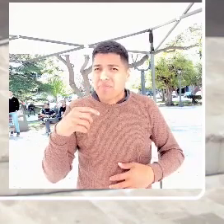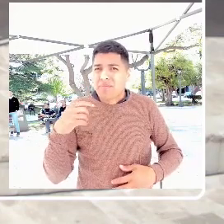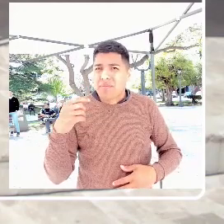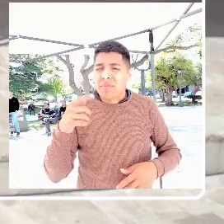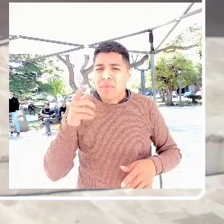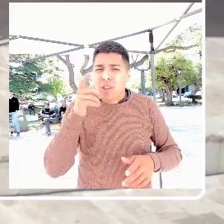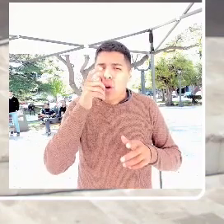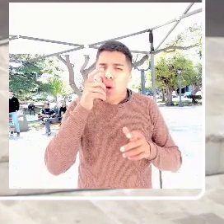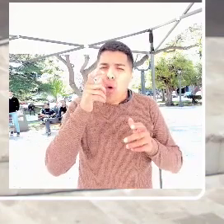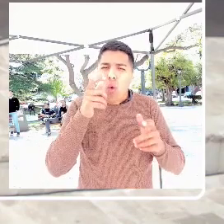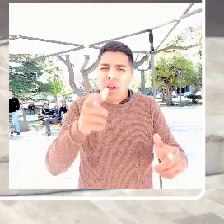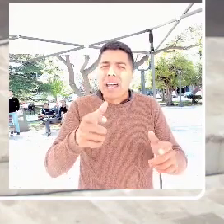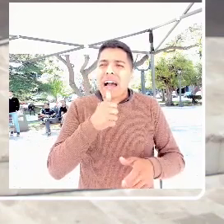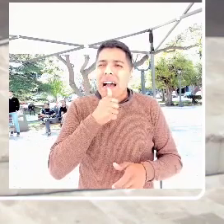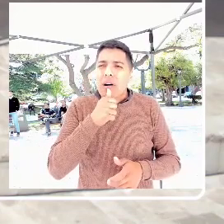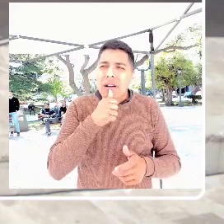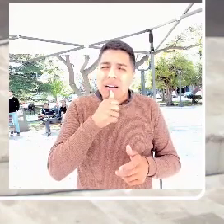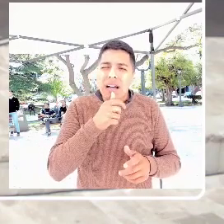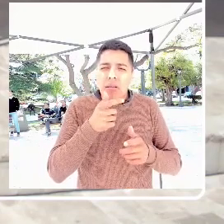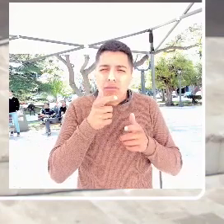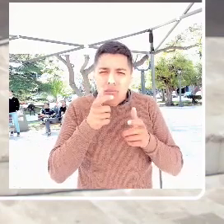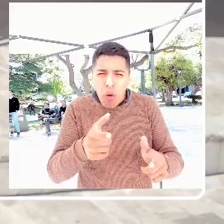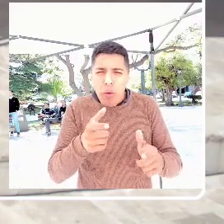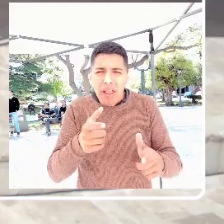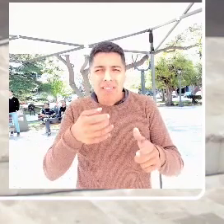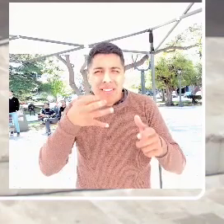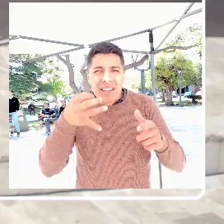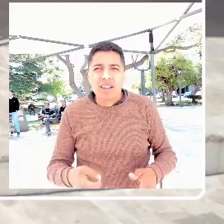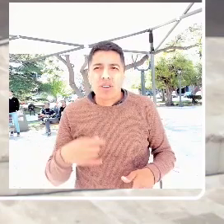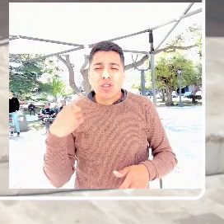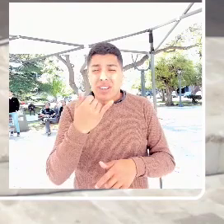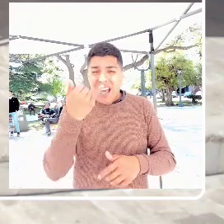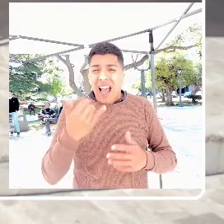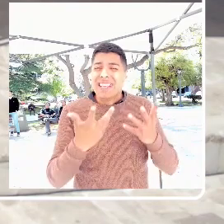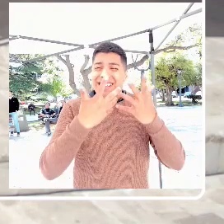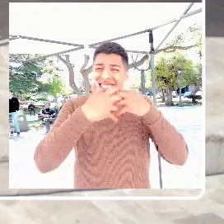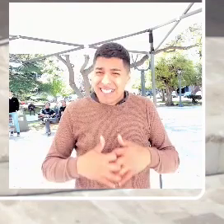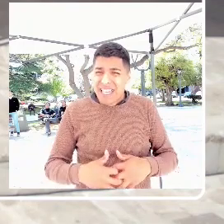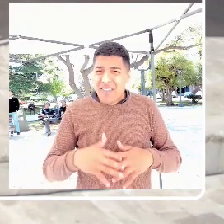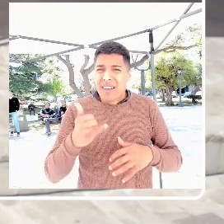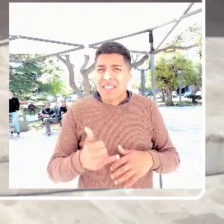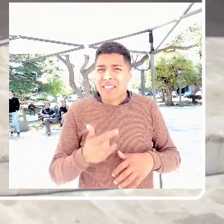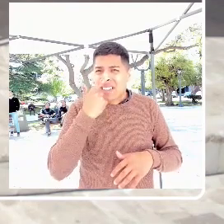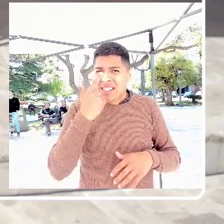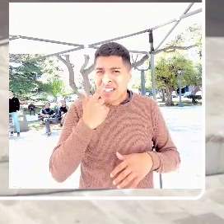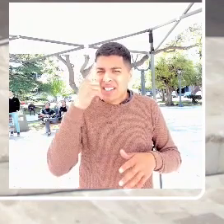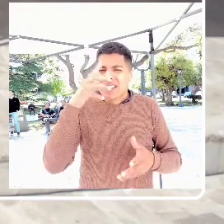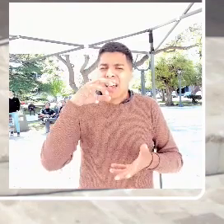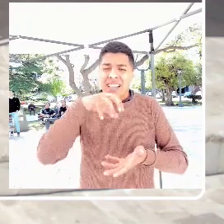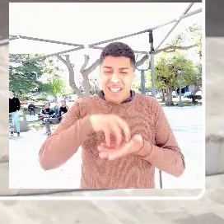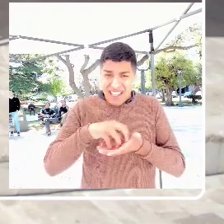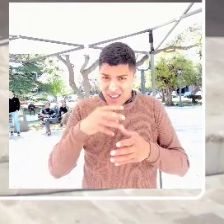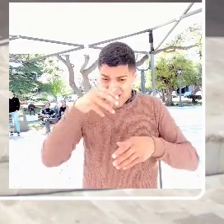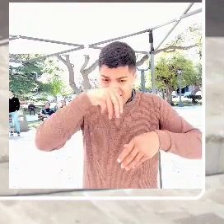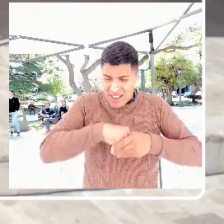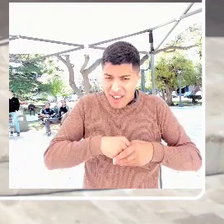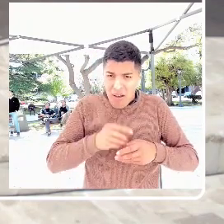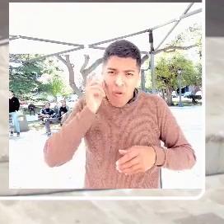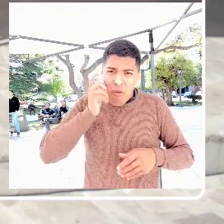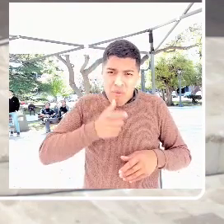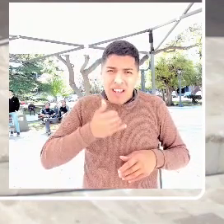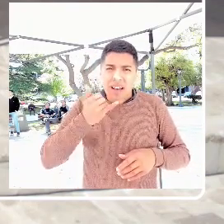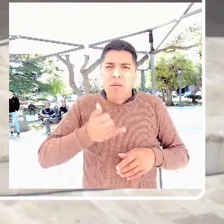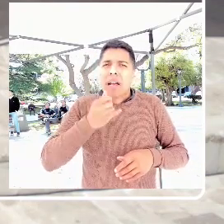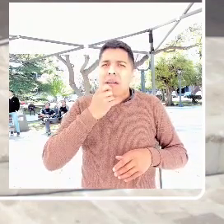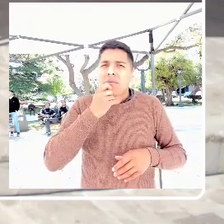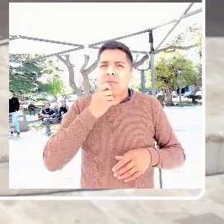lo manejamos, es otra factibilidad. Y hemos armado sistema de comando incidente, una materia muy bonita dentro del sistema de bomberos, y uno de los grandes incendios